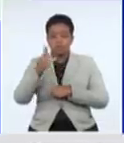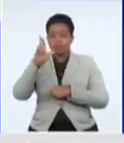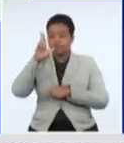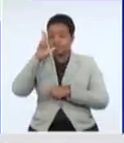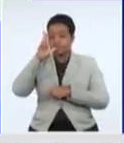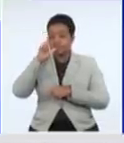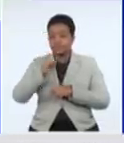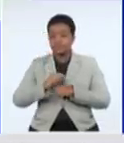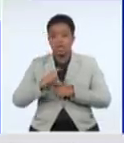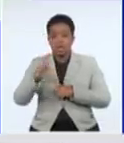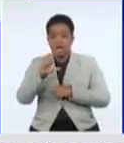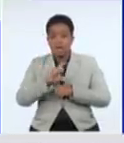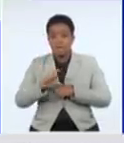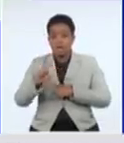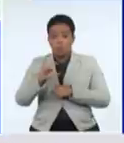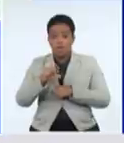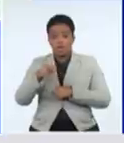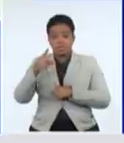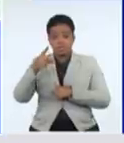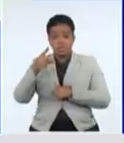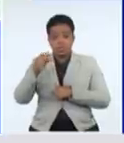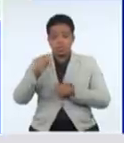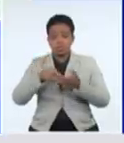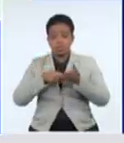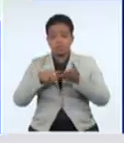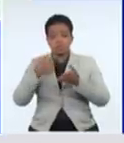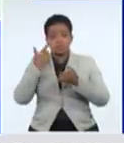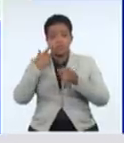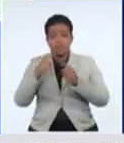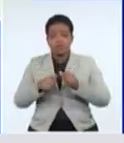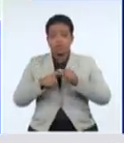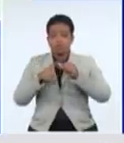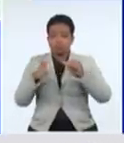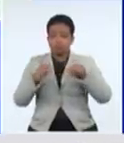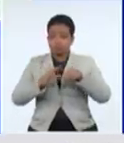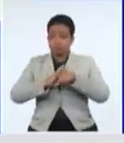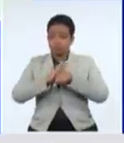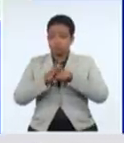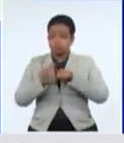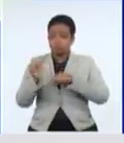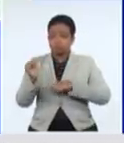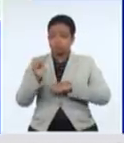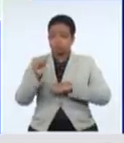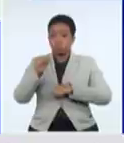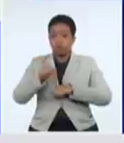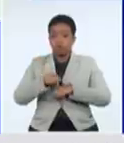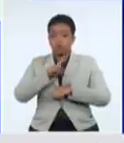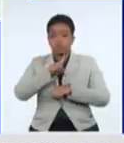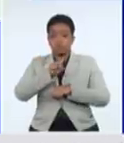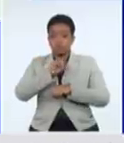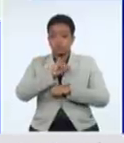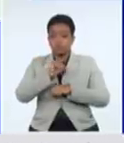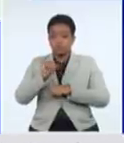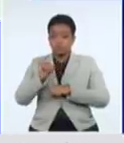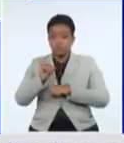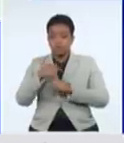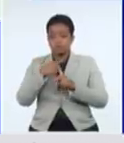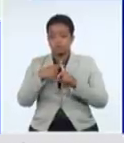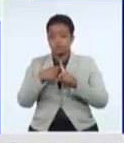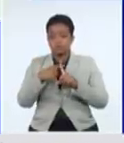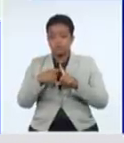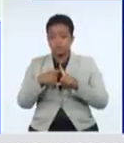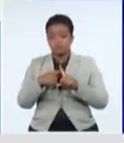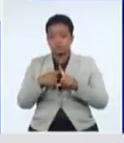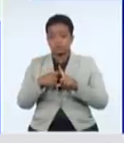Camagüey es la segunda provincia con el escenario epidemiológico más desfavorable, hoy con 166 casos autóctonos,